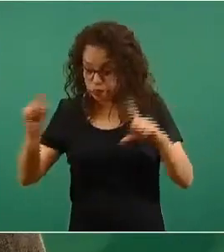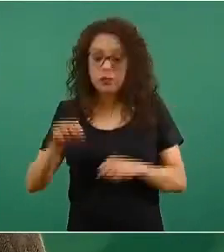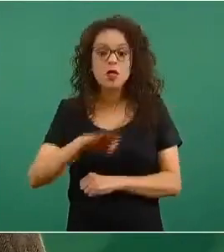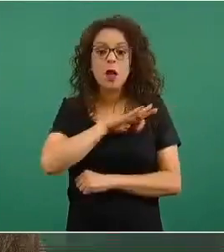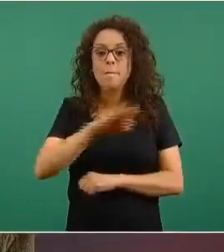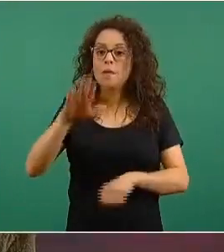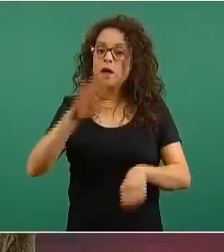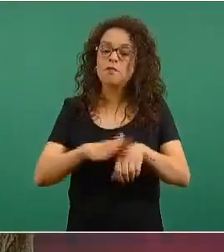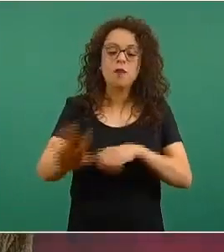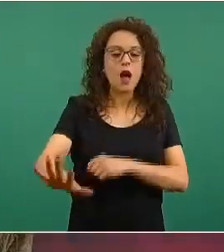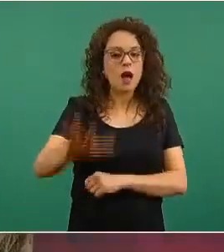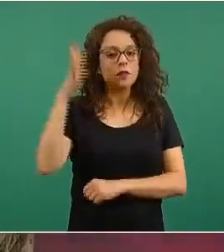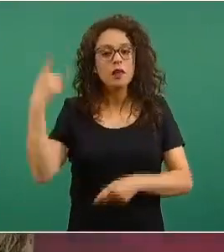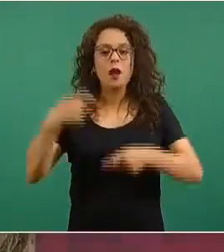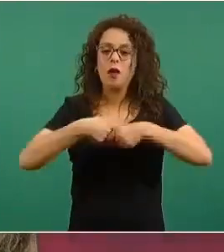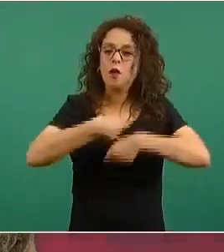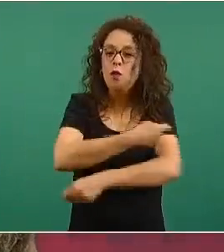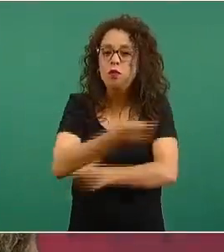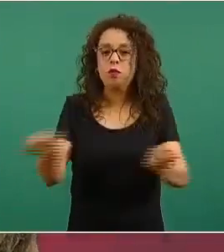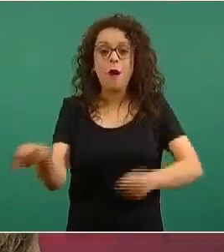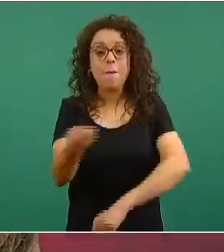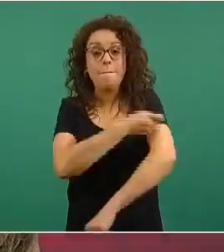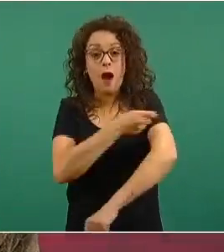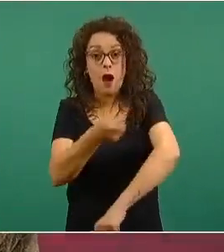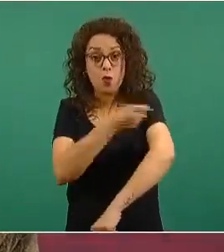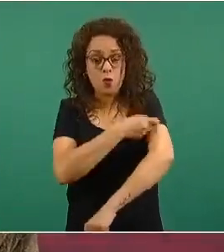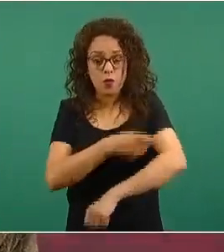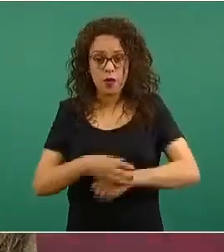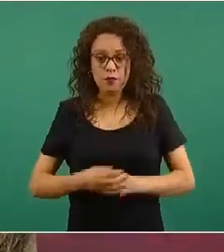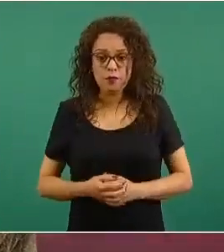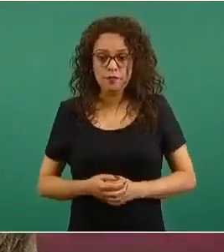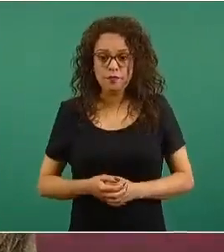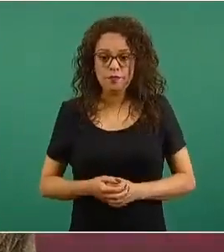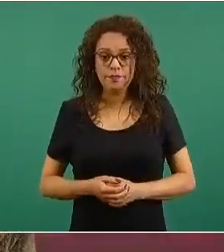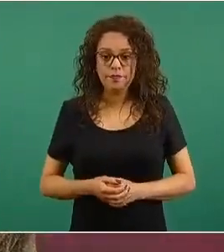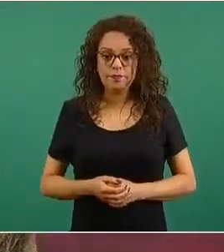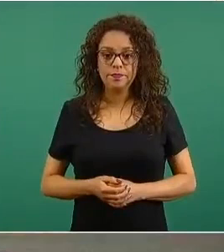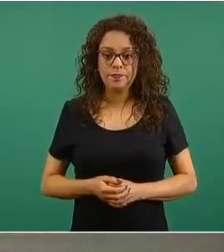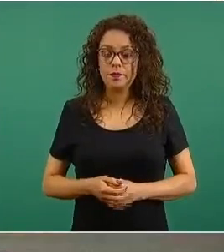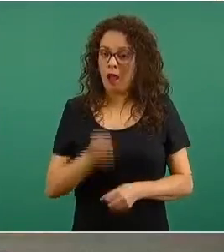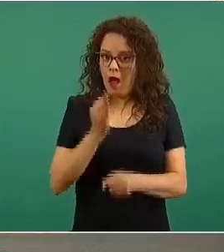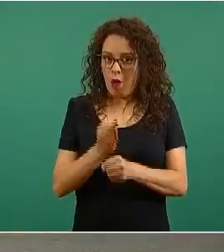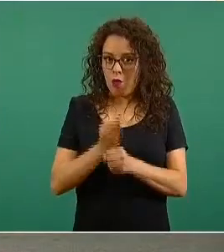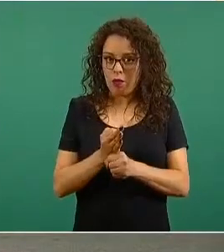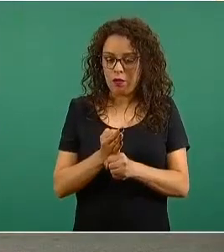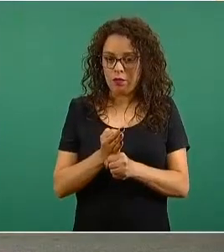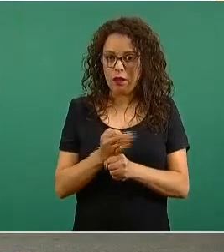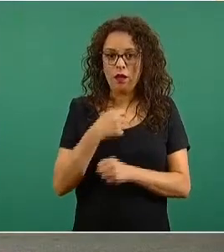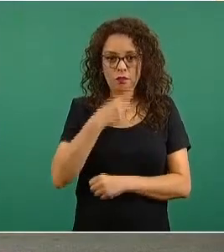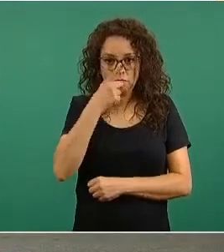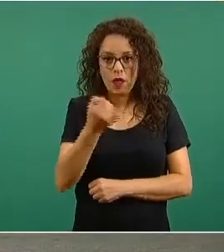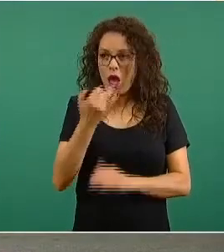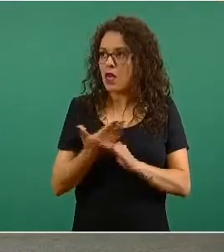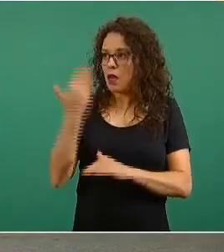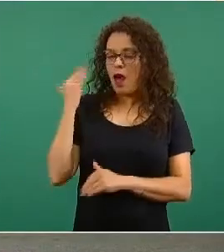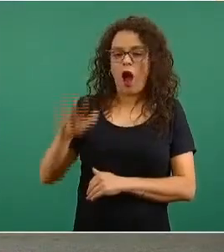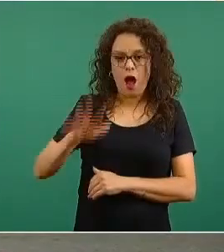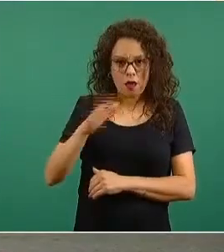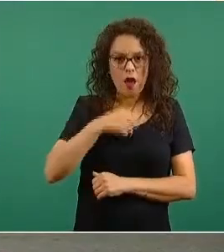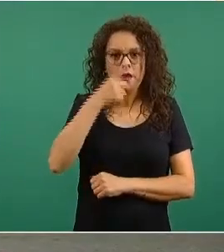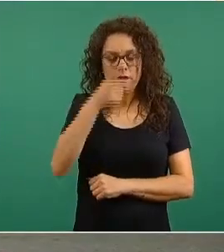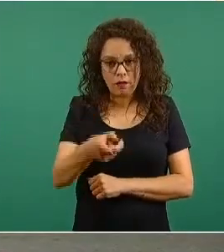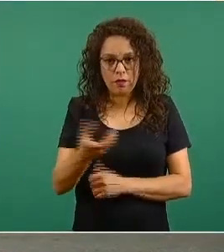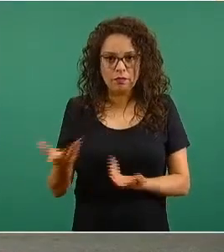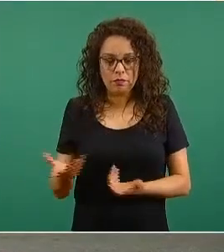más rápidamente posible. En este momento, como he dicho y les seguiré recordando, la restricción es la producción